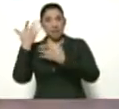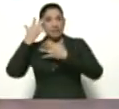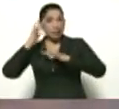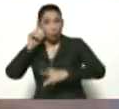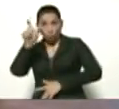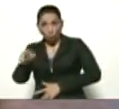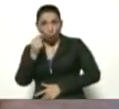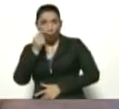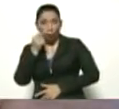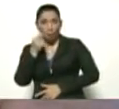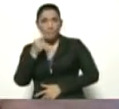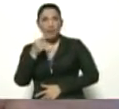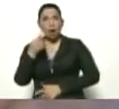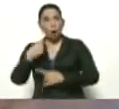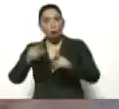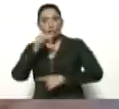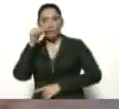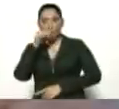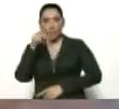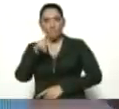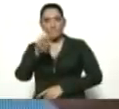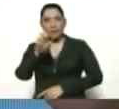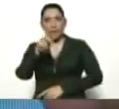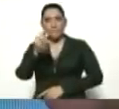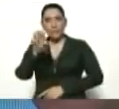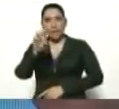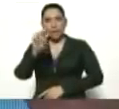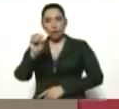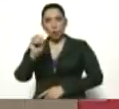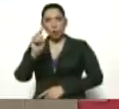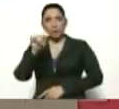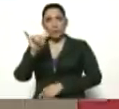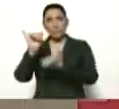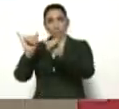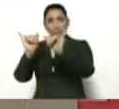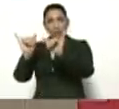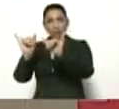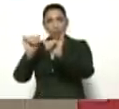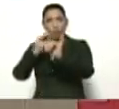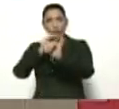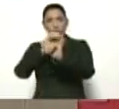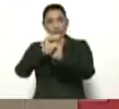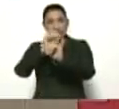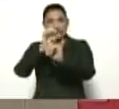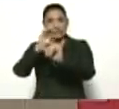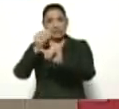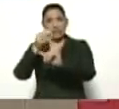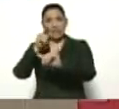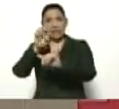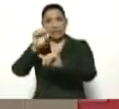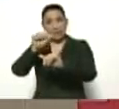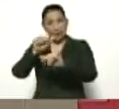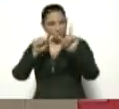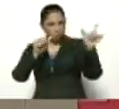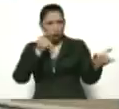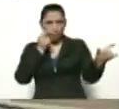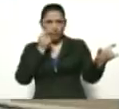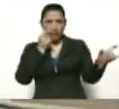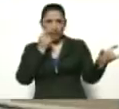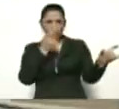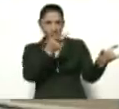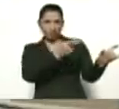testimonio de este otro narcotraficante alias pepero y del mismo antonio se queda resulta que